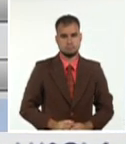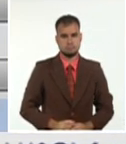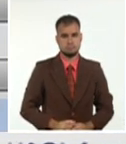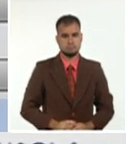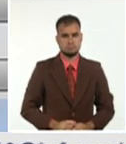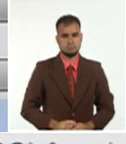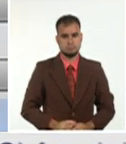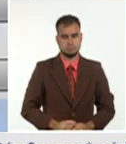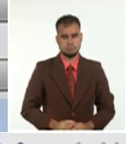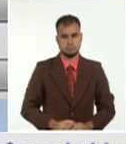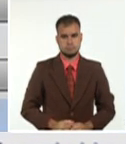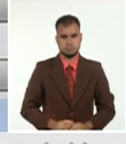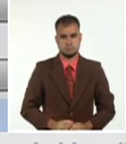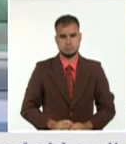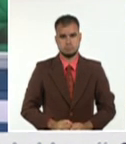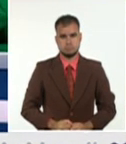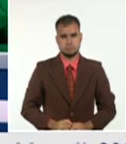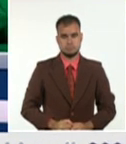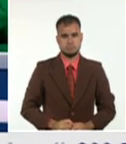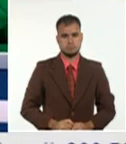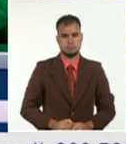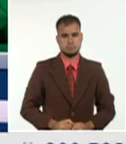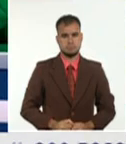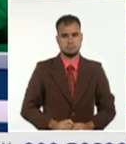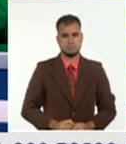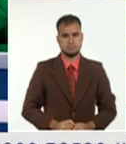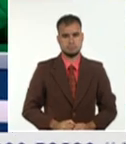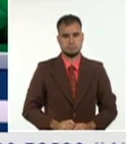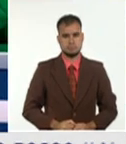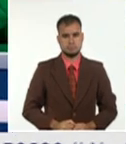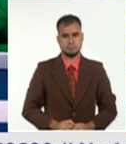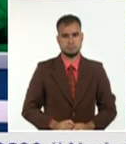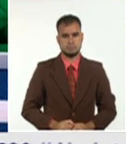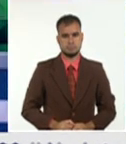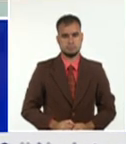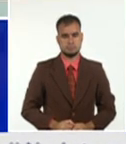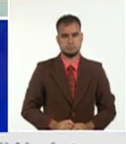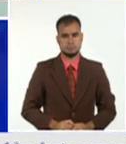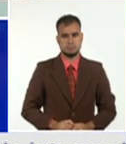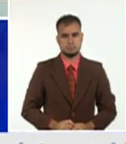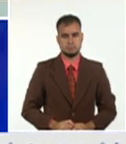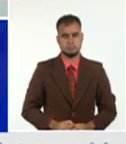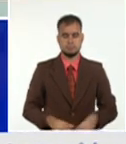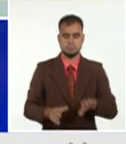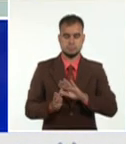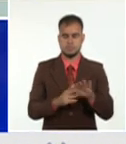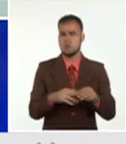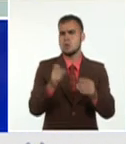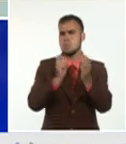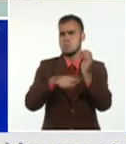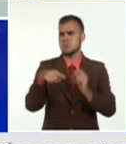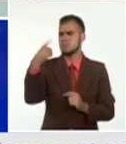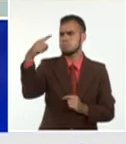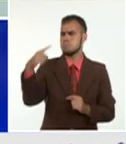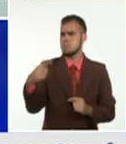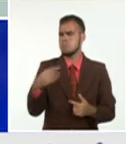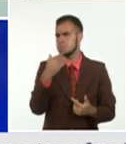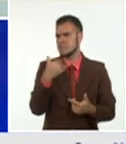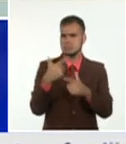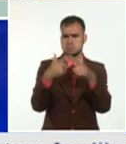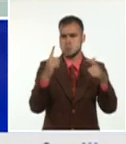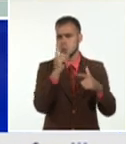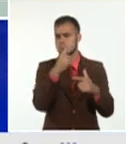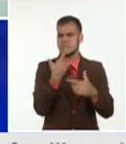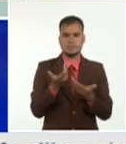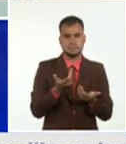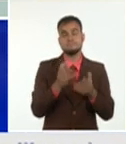sido positivas a la COVID. Ayer nuevamente La Habana, Santiago de Cuba y Matanzas con los